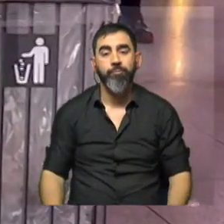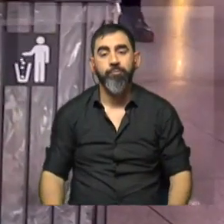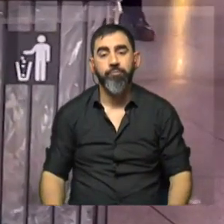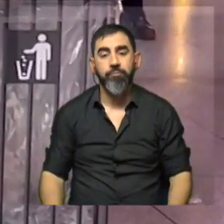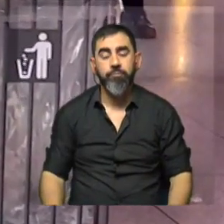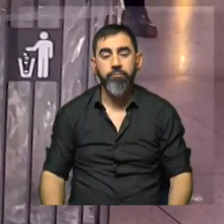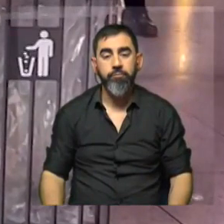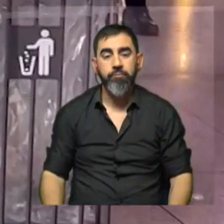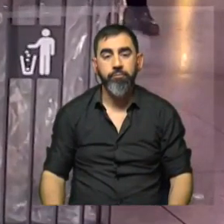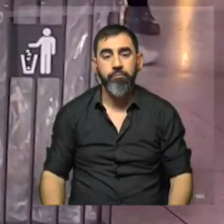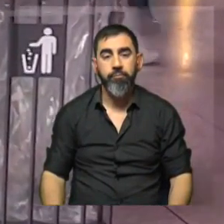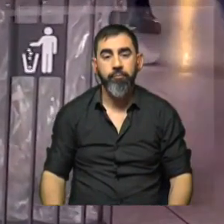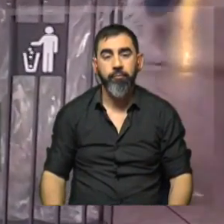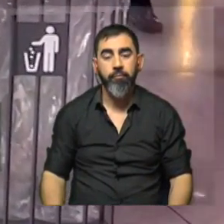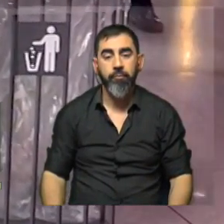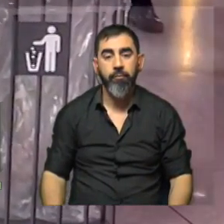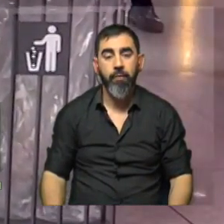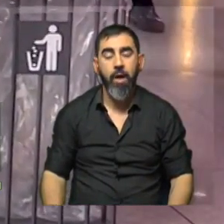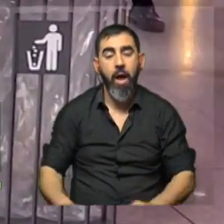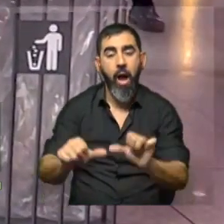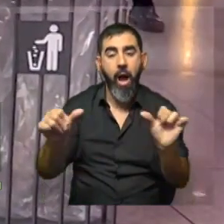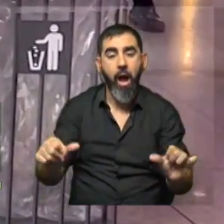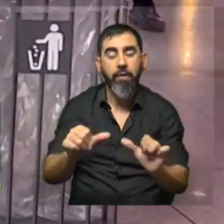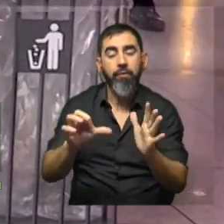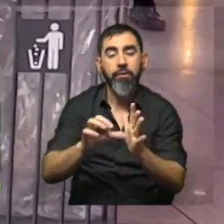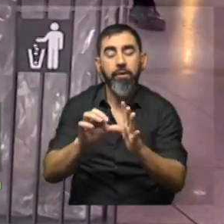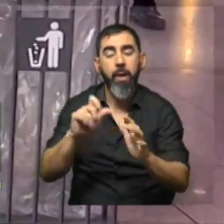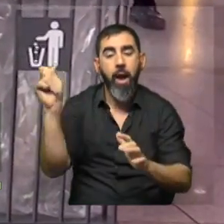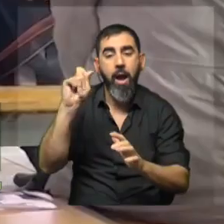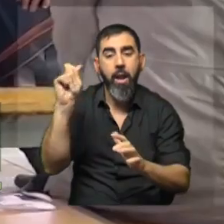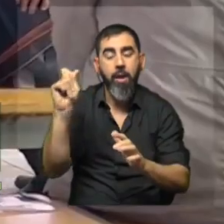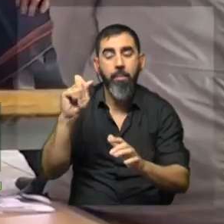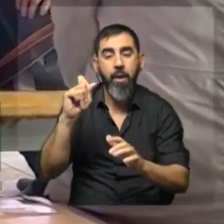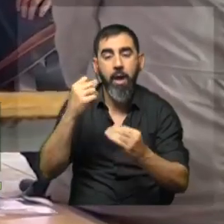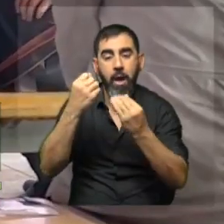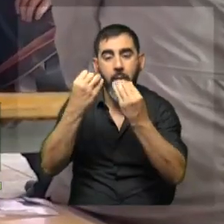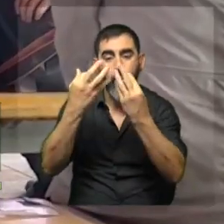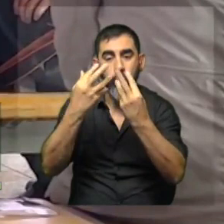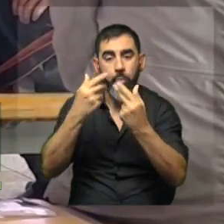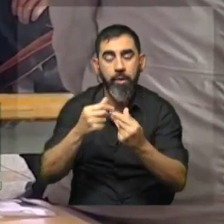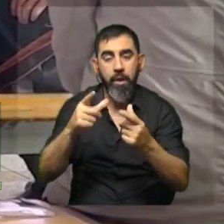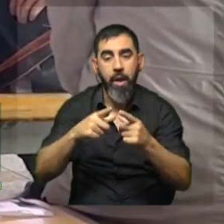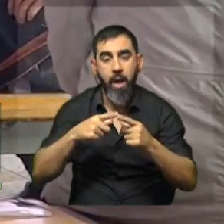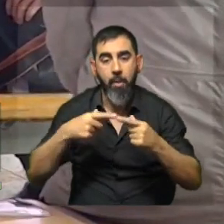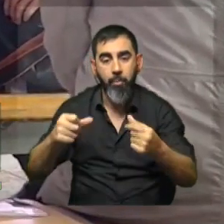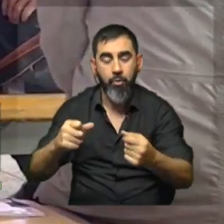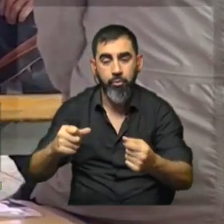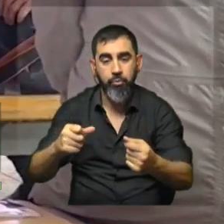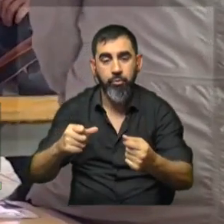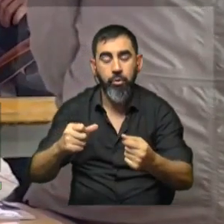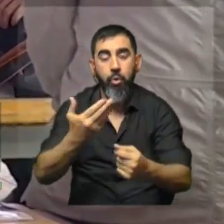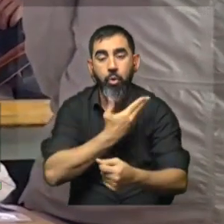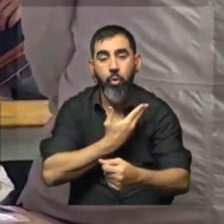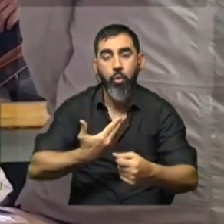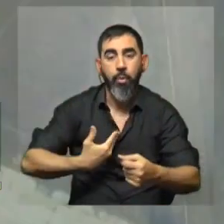La acción de Pyongyang provocó la activación del sistema de alerta instantánea a nivel nacional en Japón, determinando que los